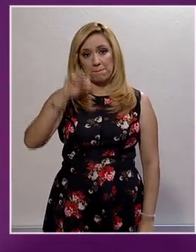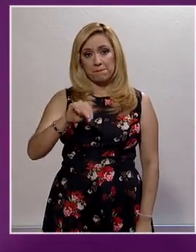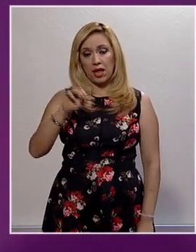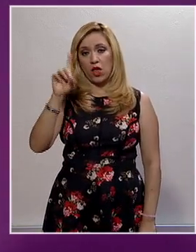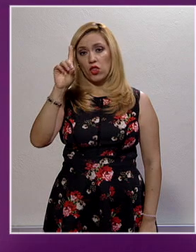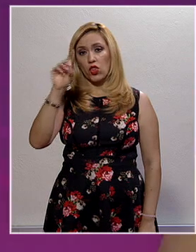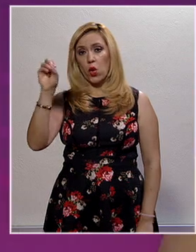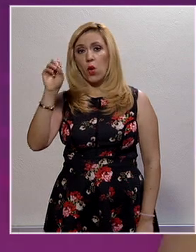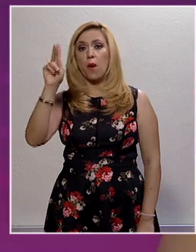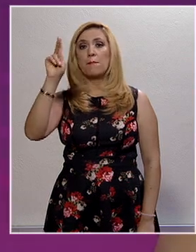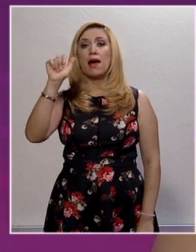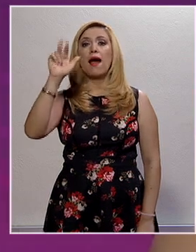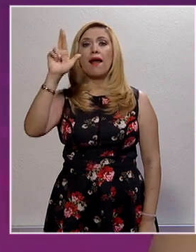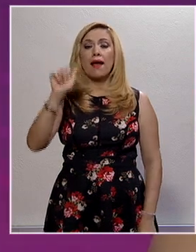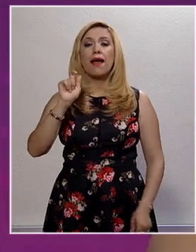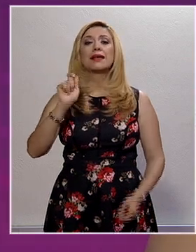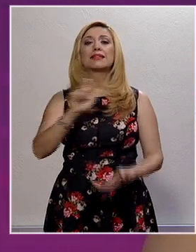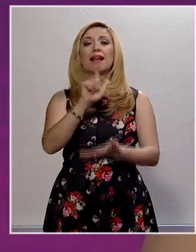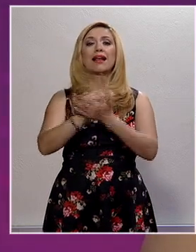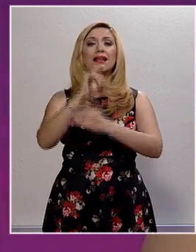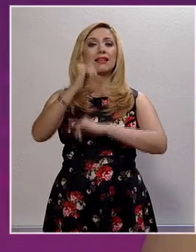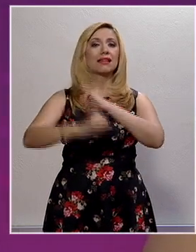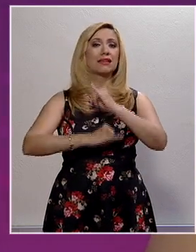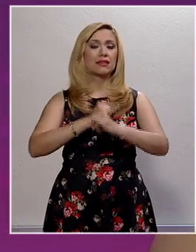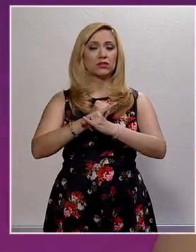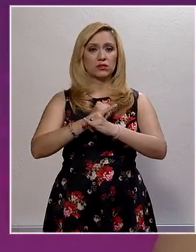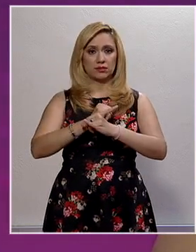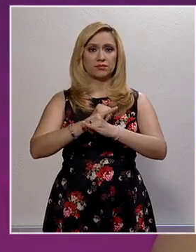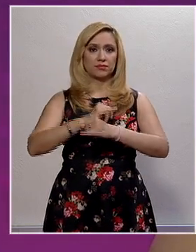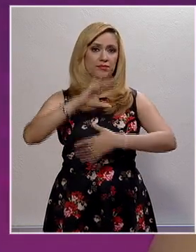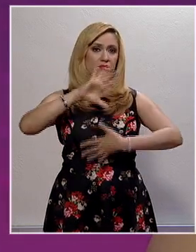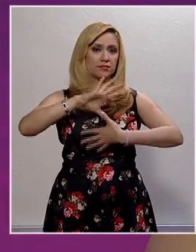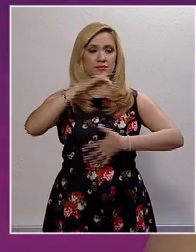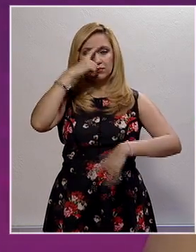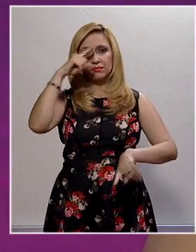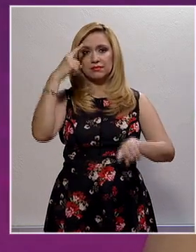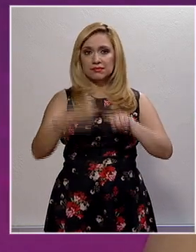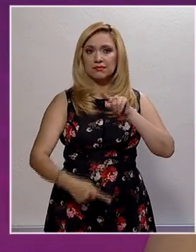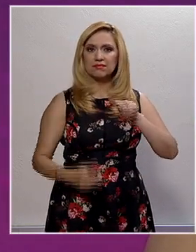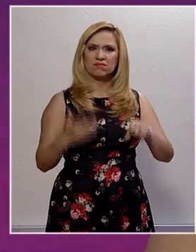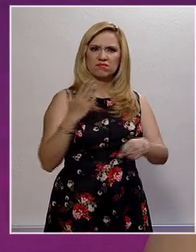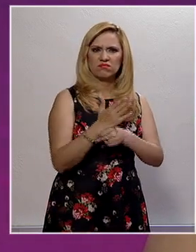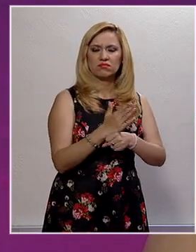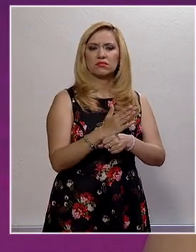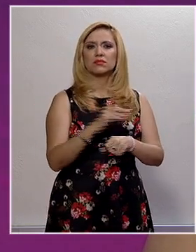la Convención Interamericana para prevenir, sancionar y erradicar la violencia contra la mujer.